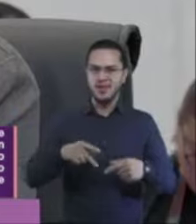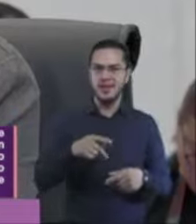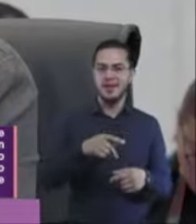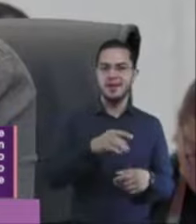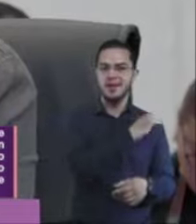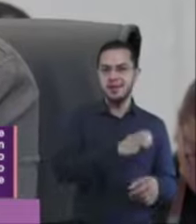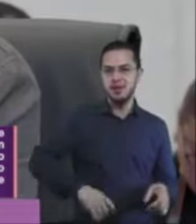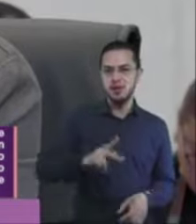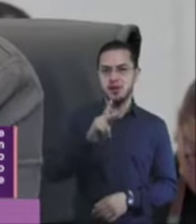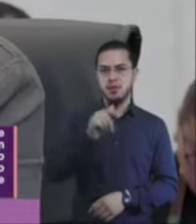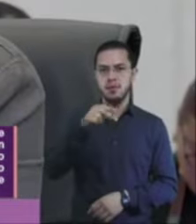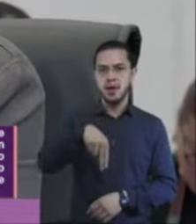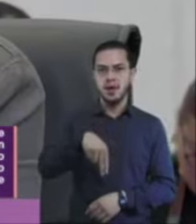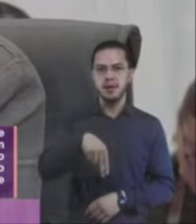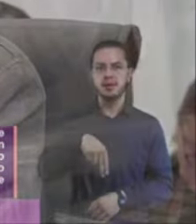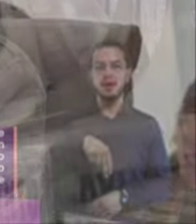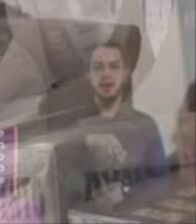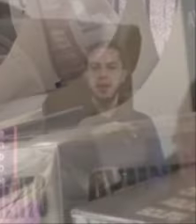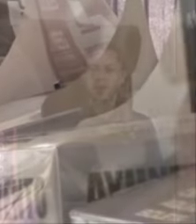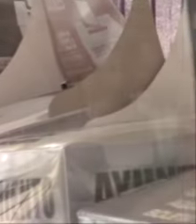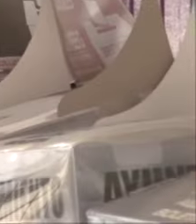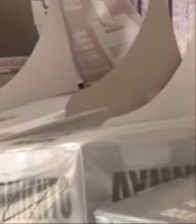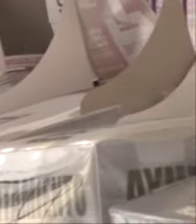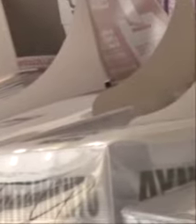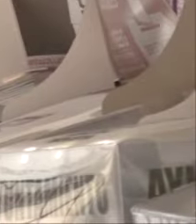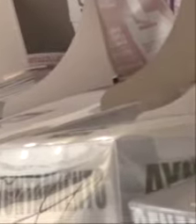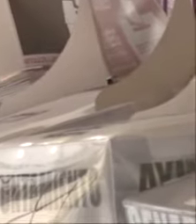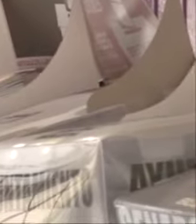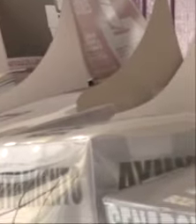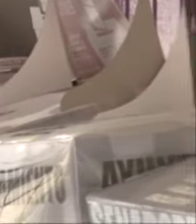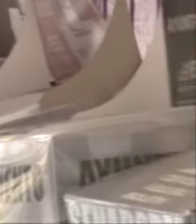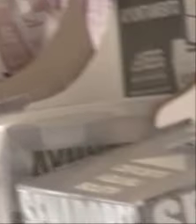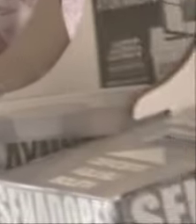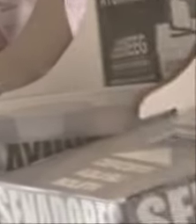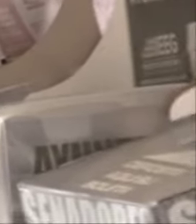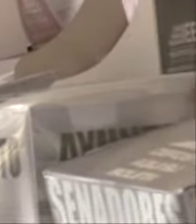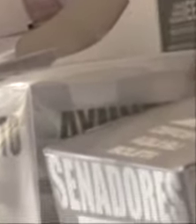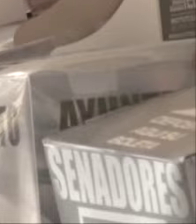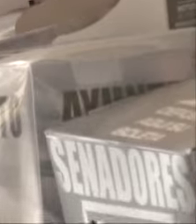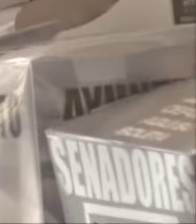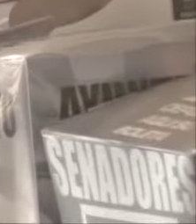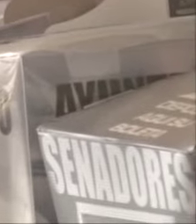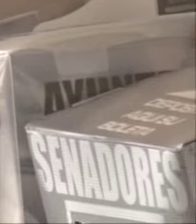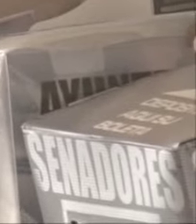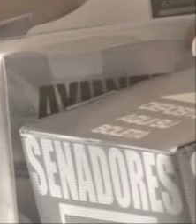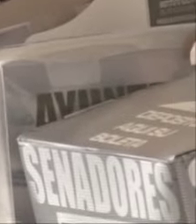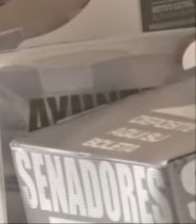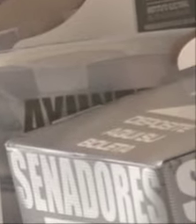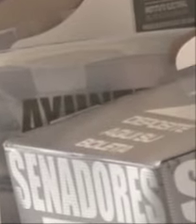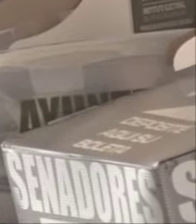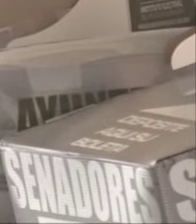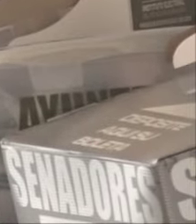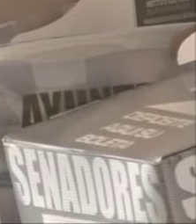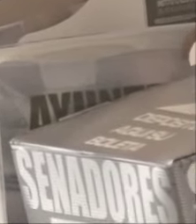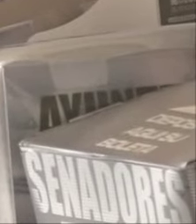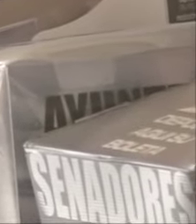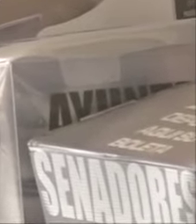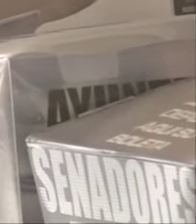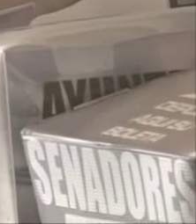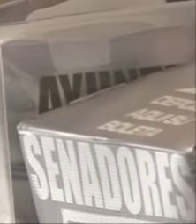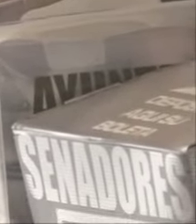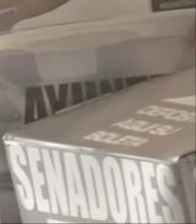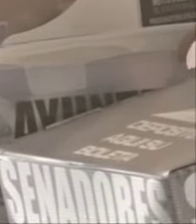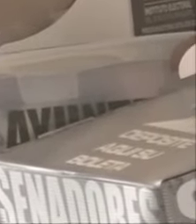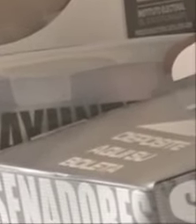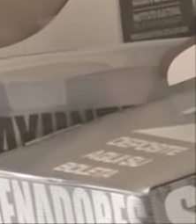electa a través del principio de mayoría relativa a través de las siglas del PRD y una persona militante de morena fue electa a través